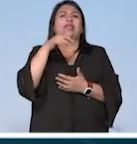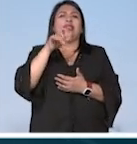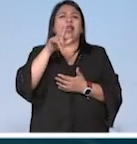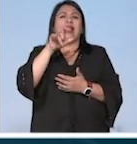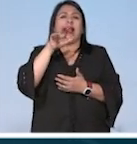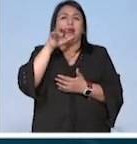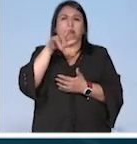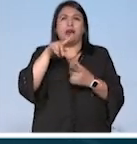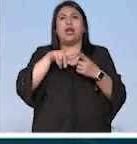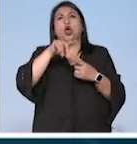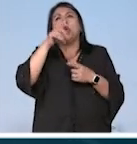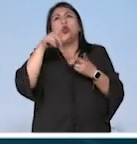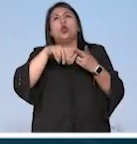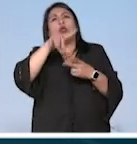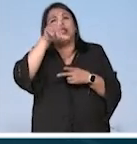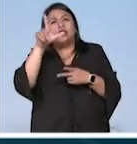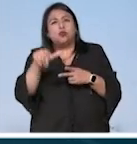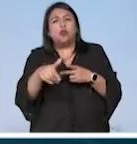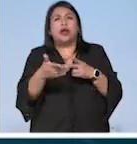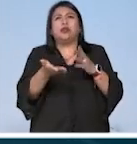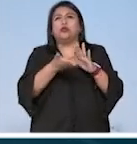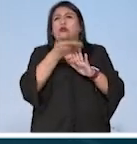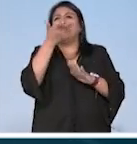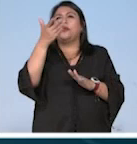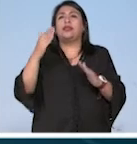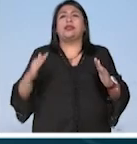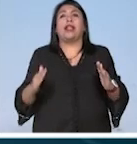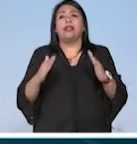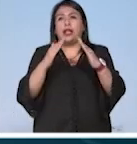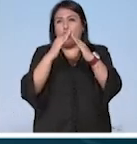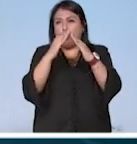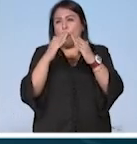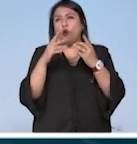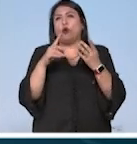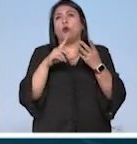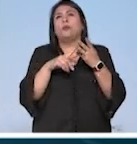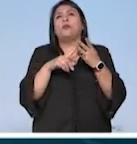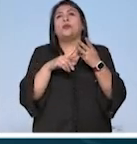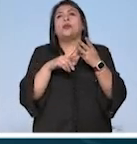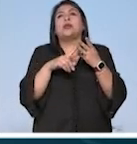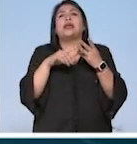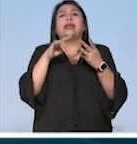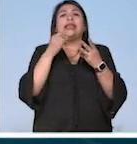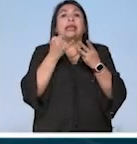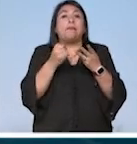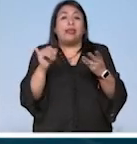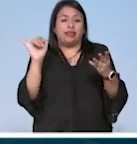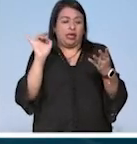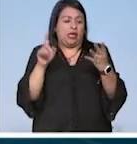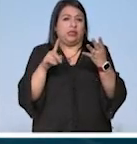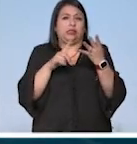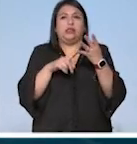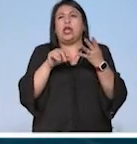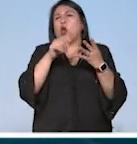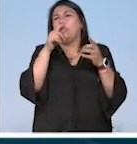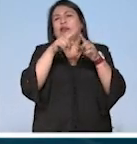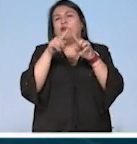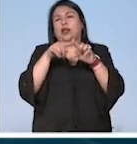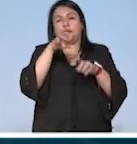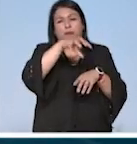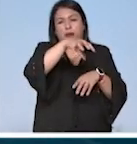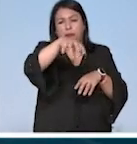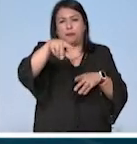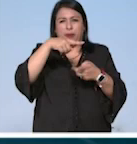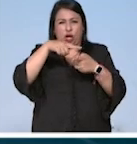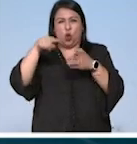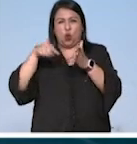algunos que vendrían después como sería Tlatelolco como sería la unidad de independencia como otras muchas que